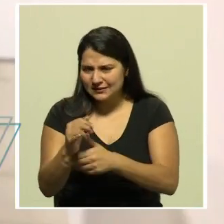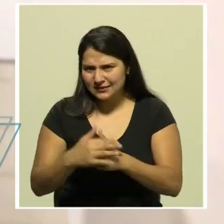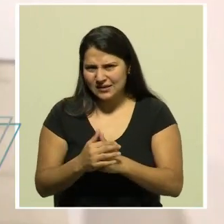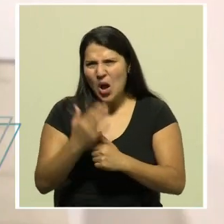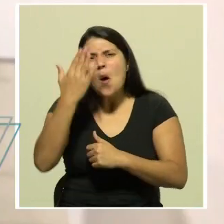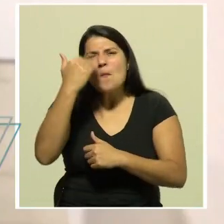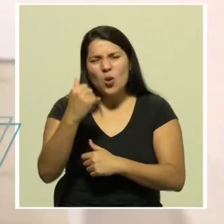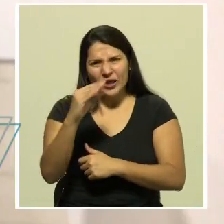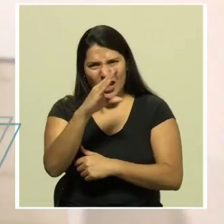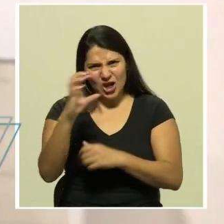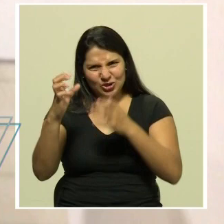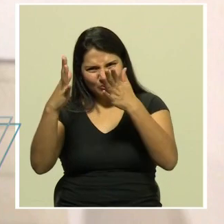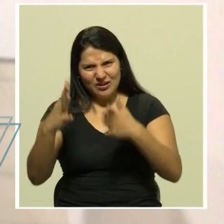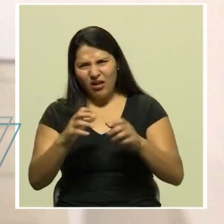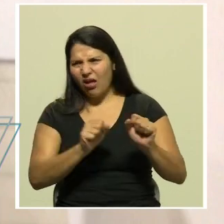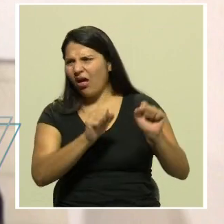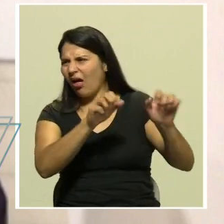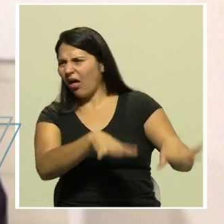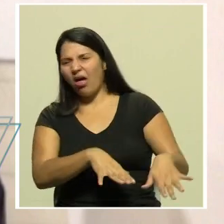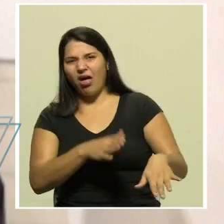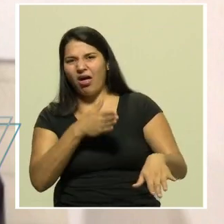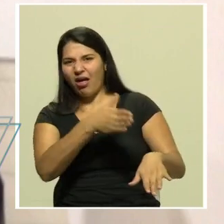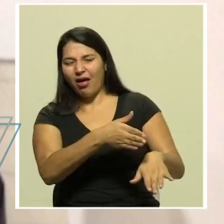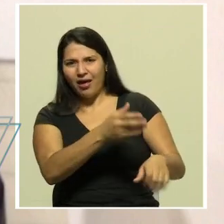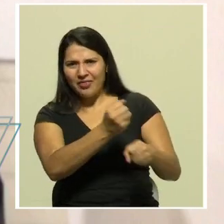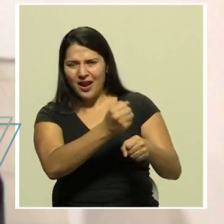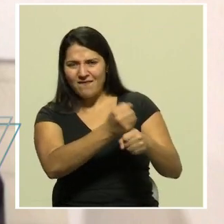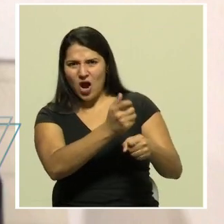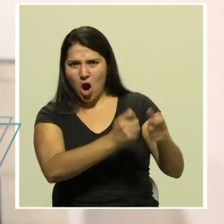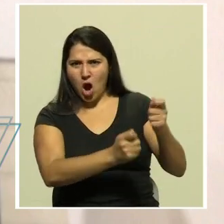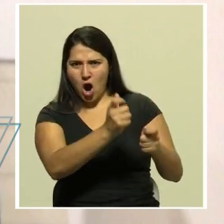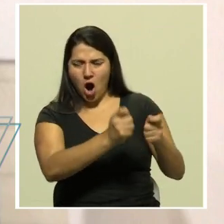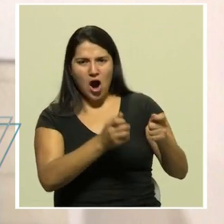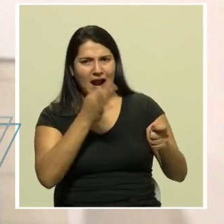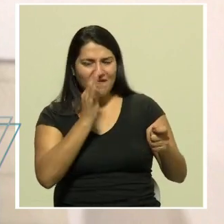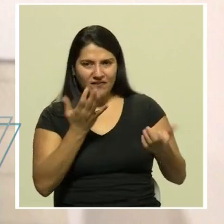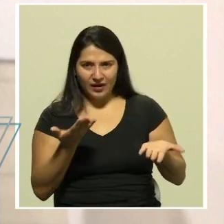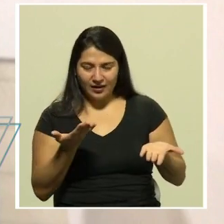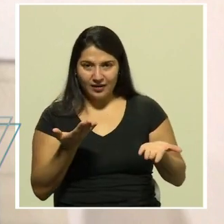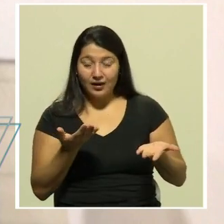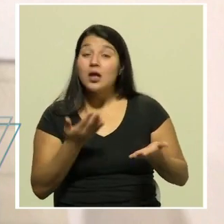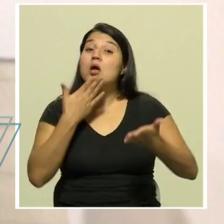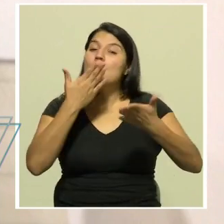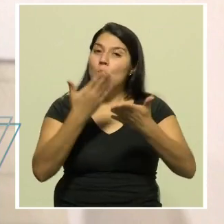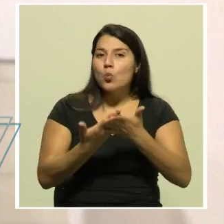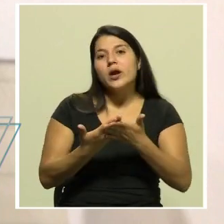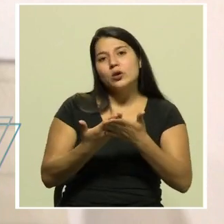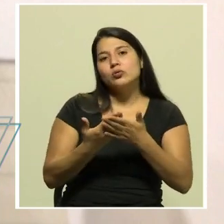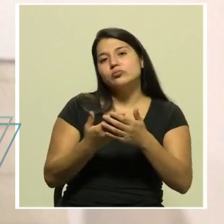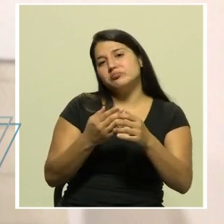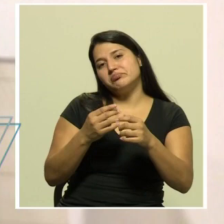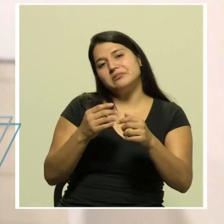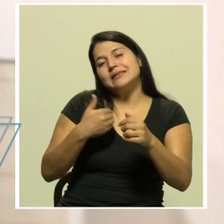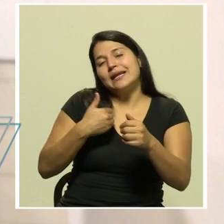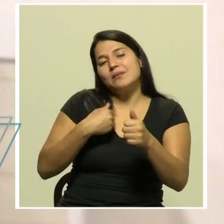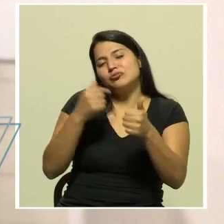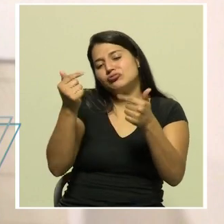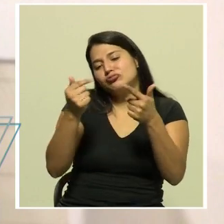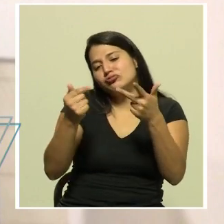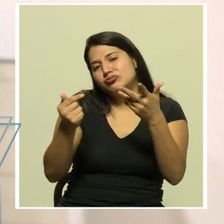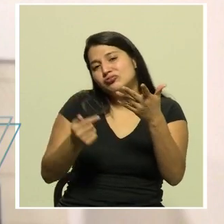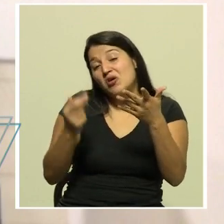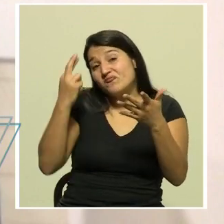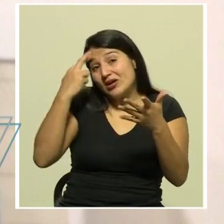abandonó el trabajo de la cosecha del café? Y bueno, hay un conjunto de variables que habría que probar y